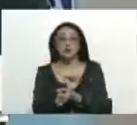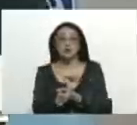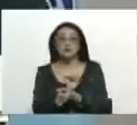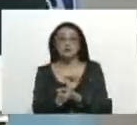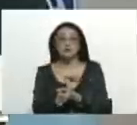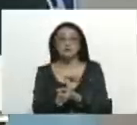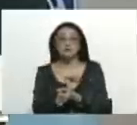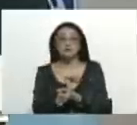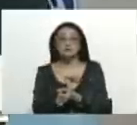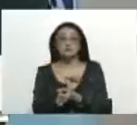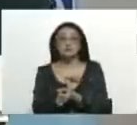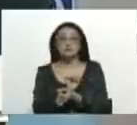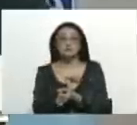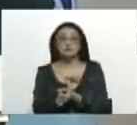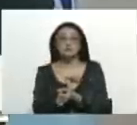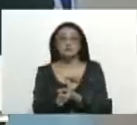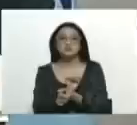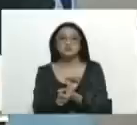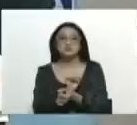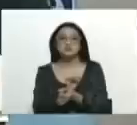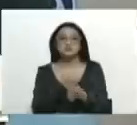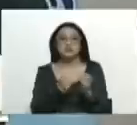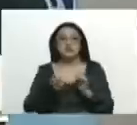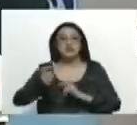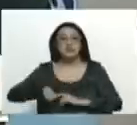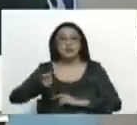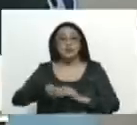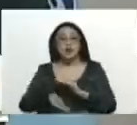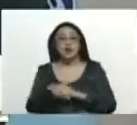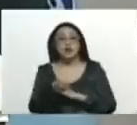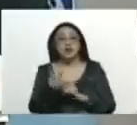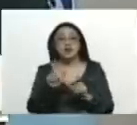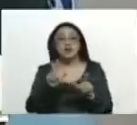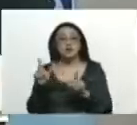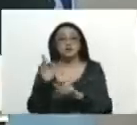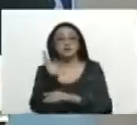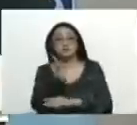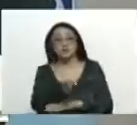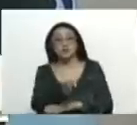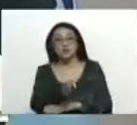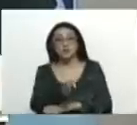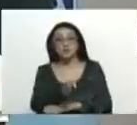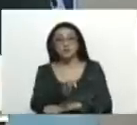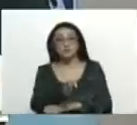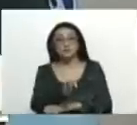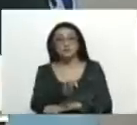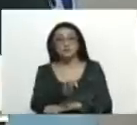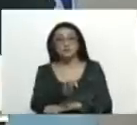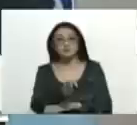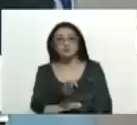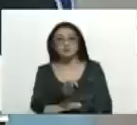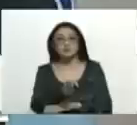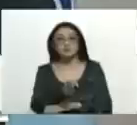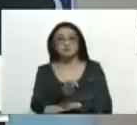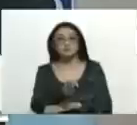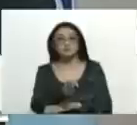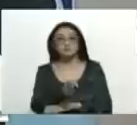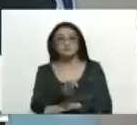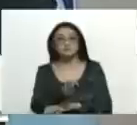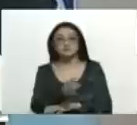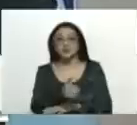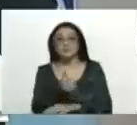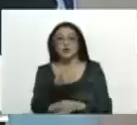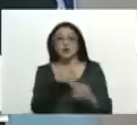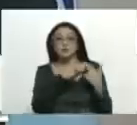de libertad presentadas ante los tribunales e imputados para ser efectivamente los que tengan mayor